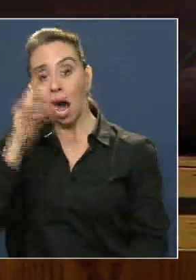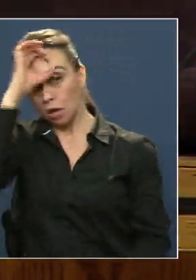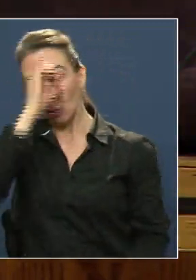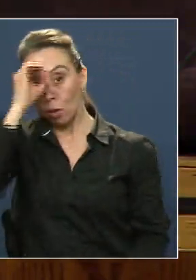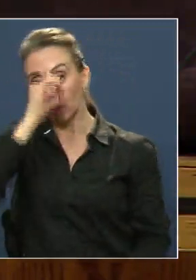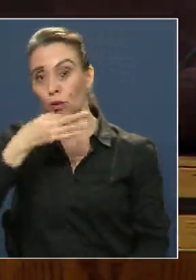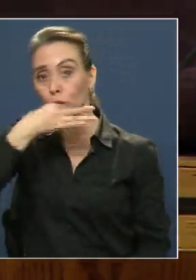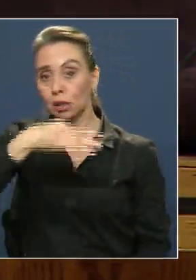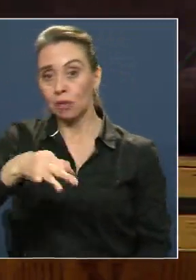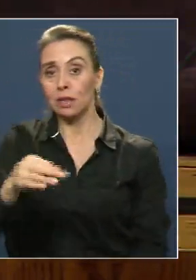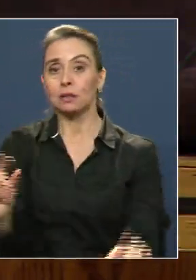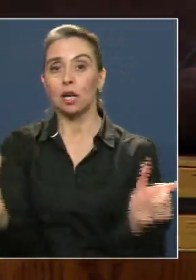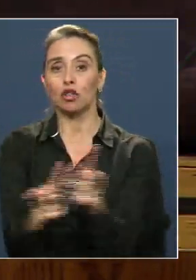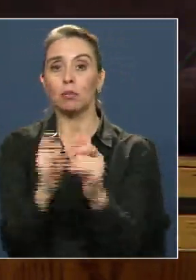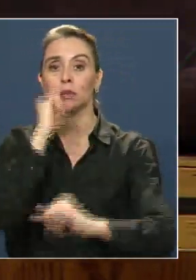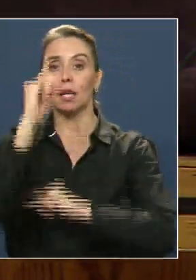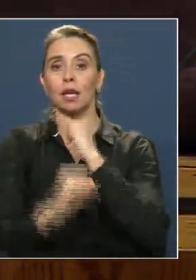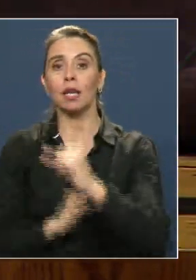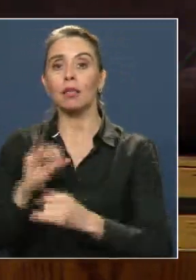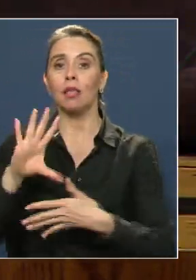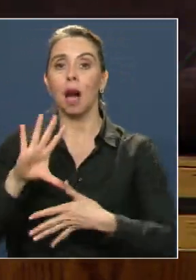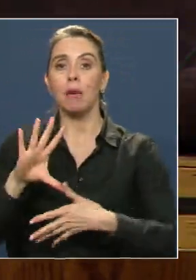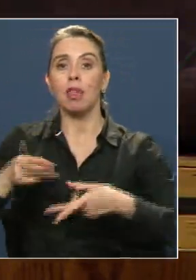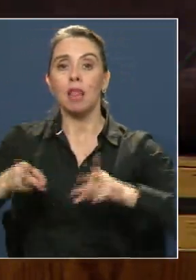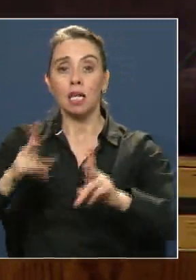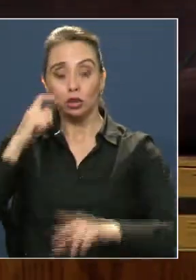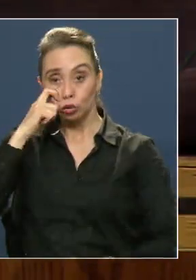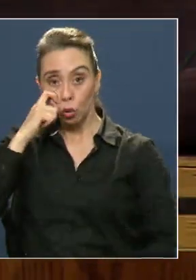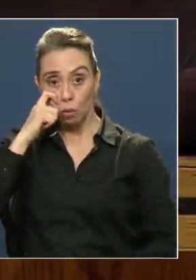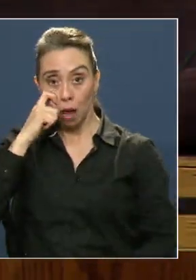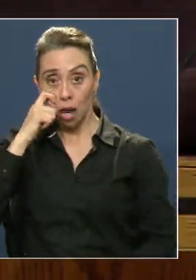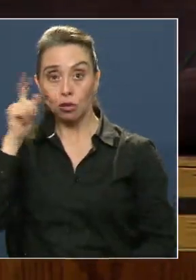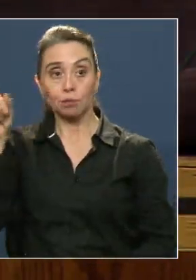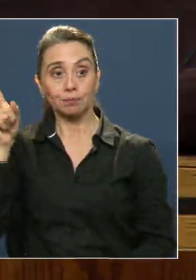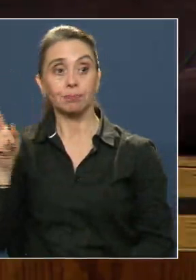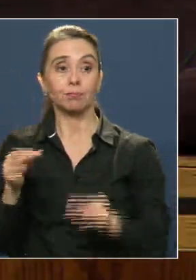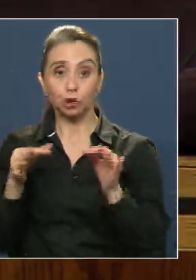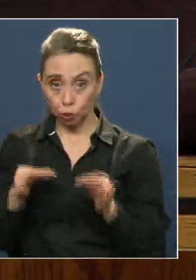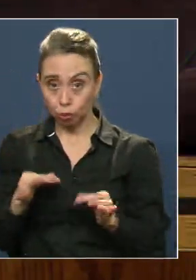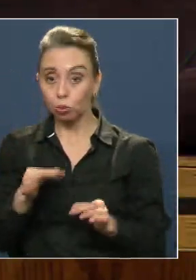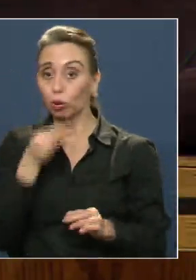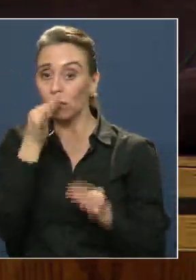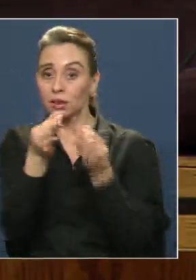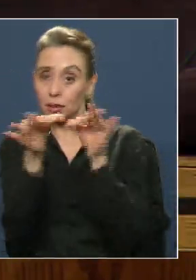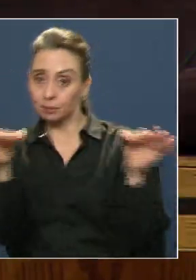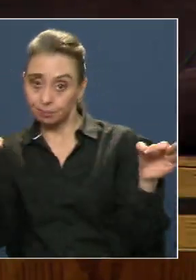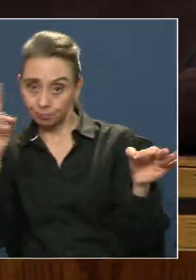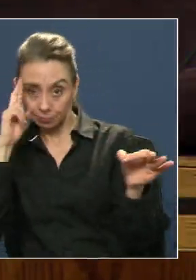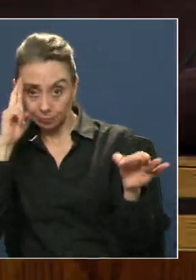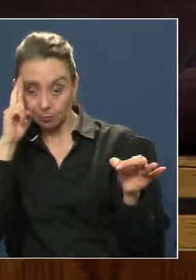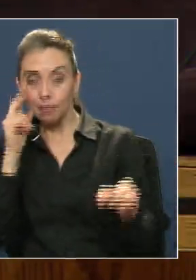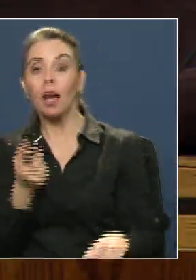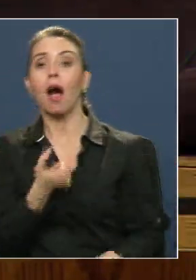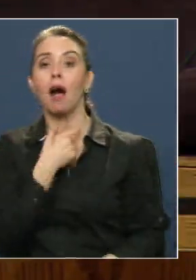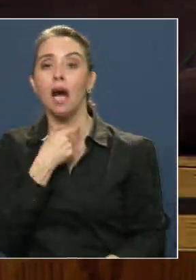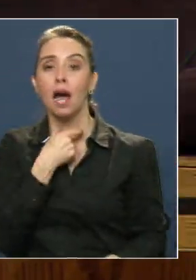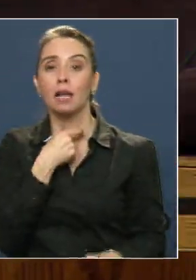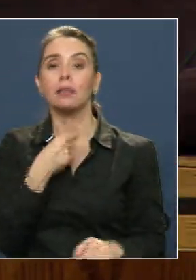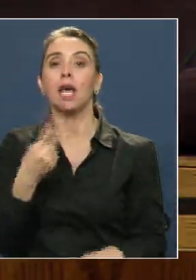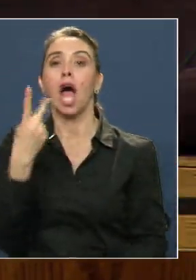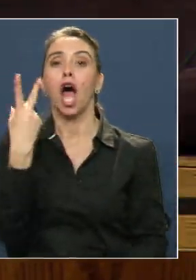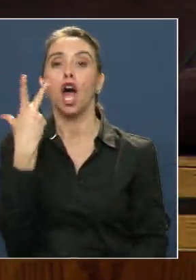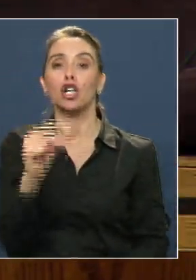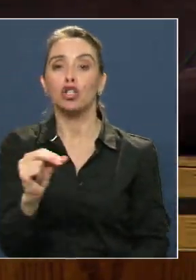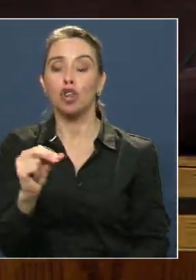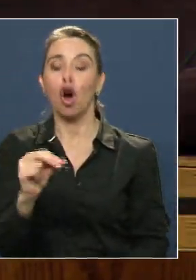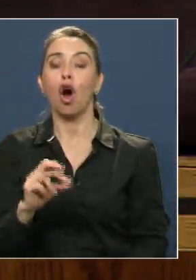hecho desde la Comisión Interamericana de Derechos Humanos, que me parece también justo recordar. La garantía de la no retroactividad